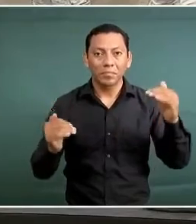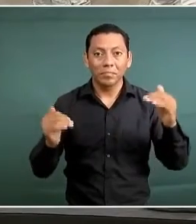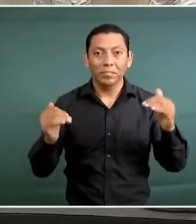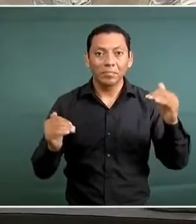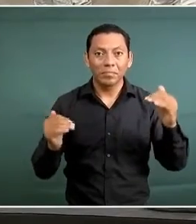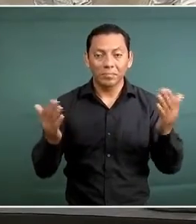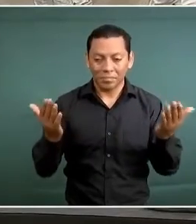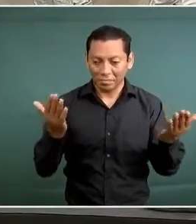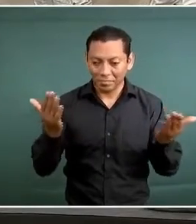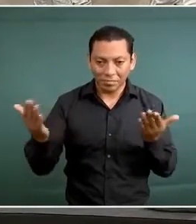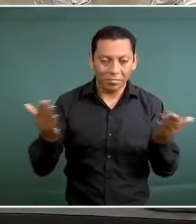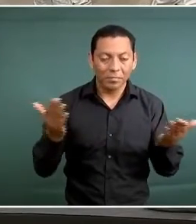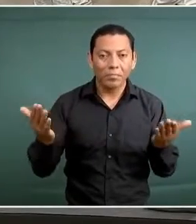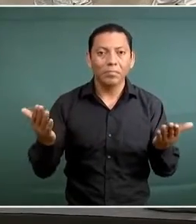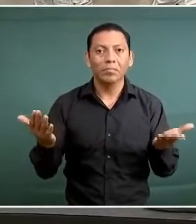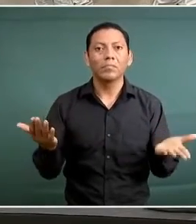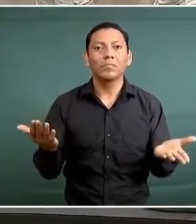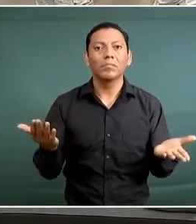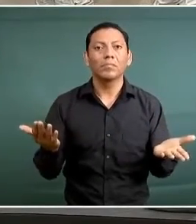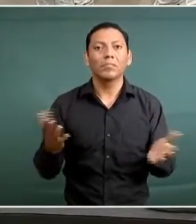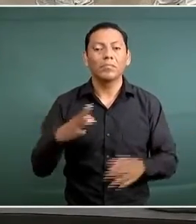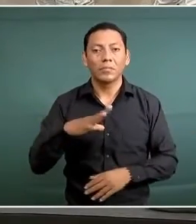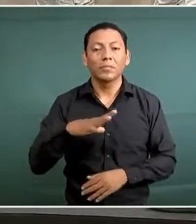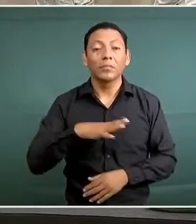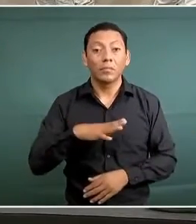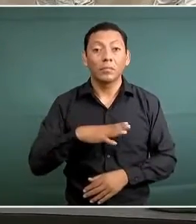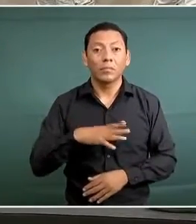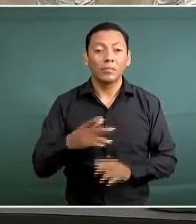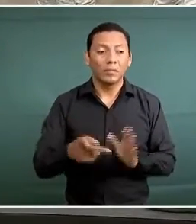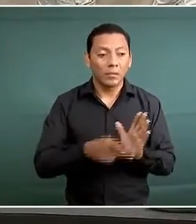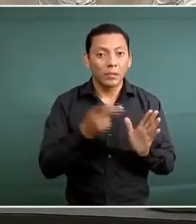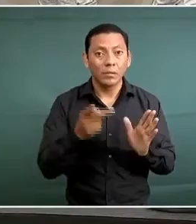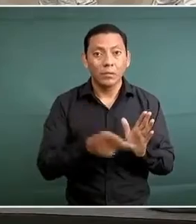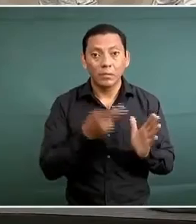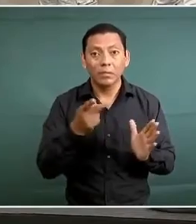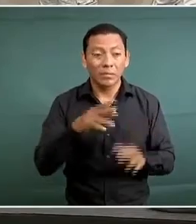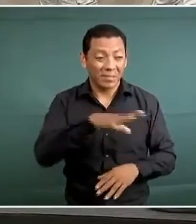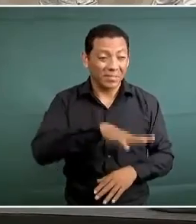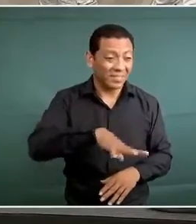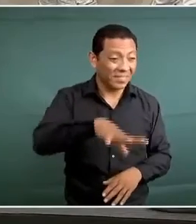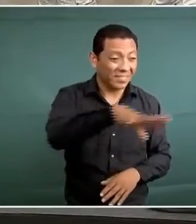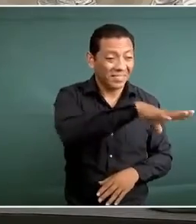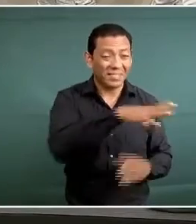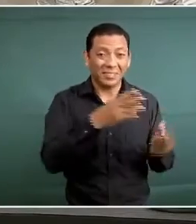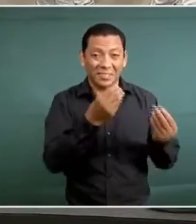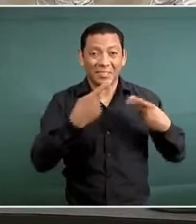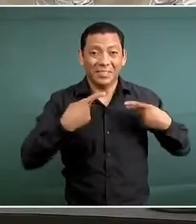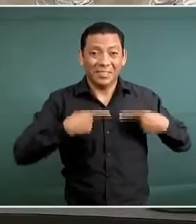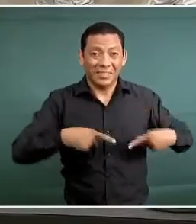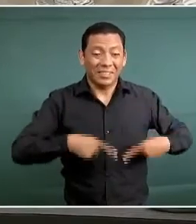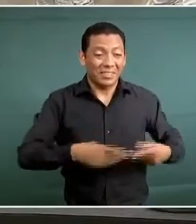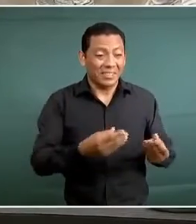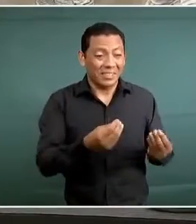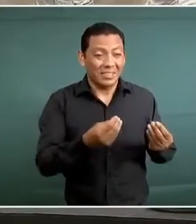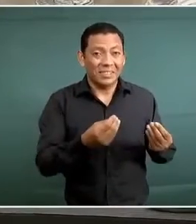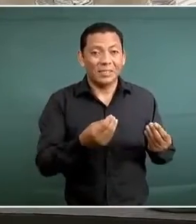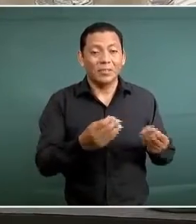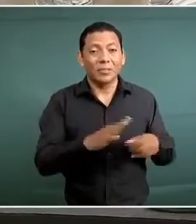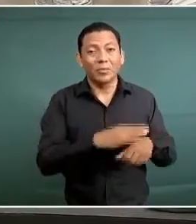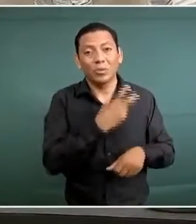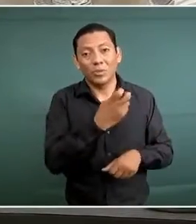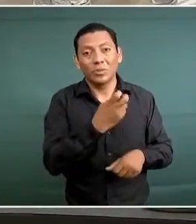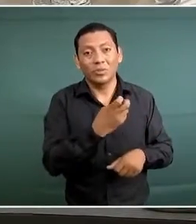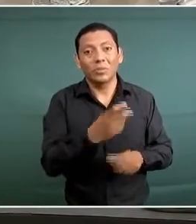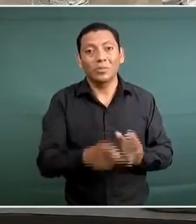como tienen casi tres veces más población por eso son